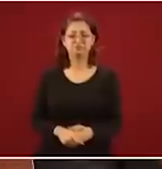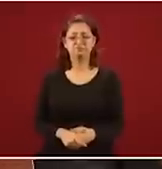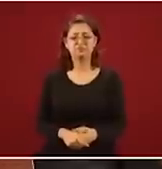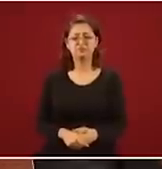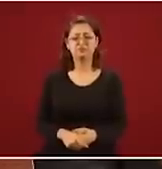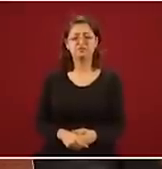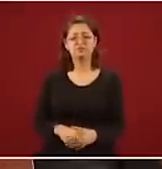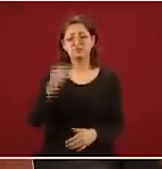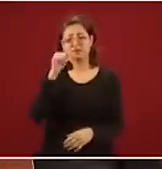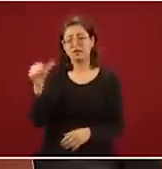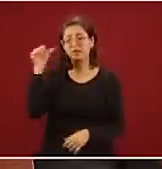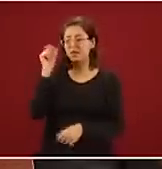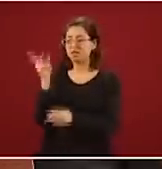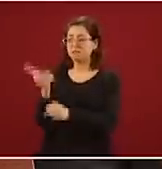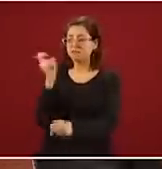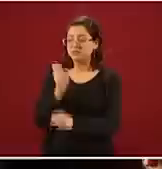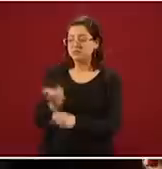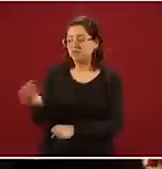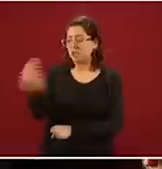comida.